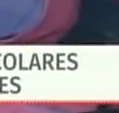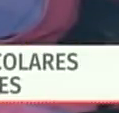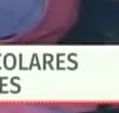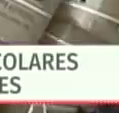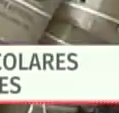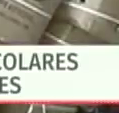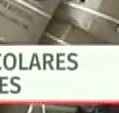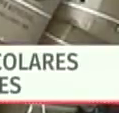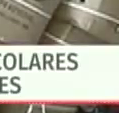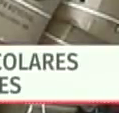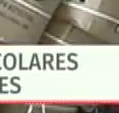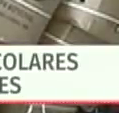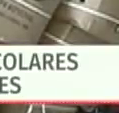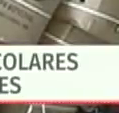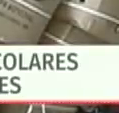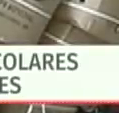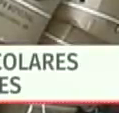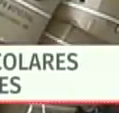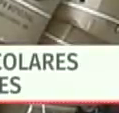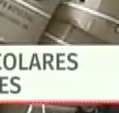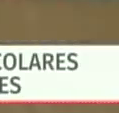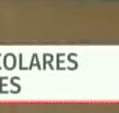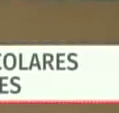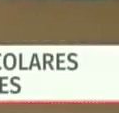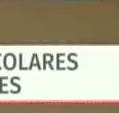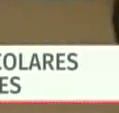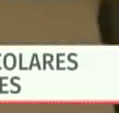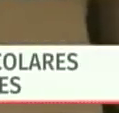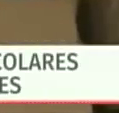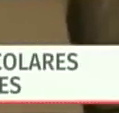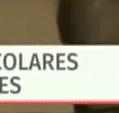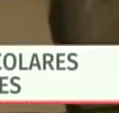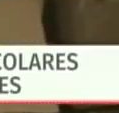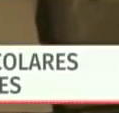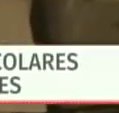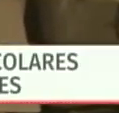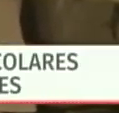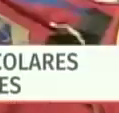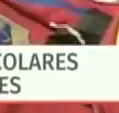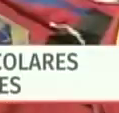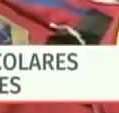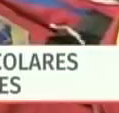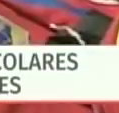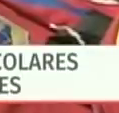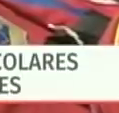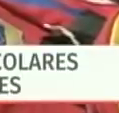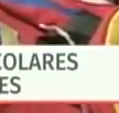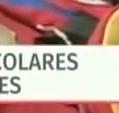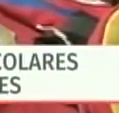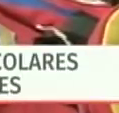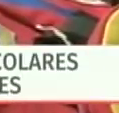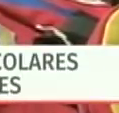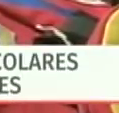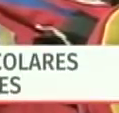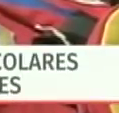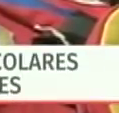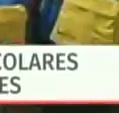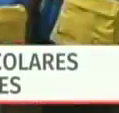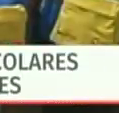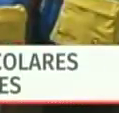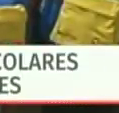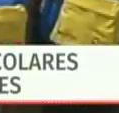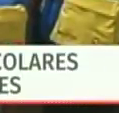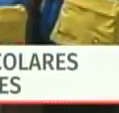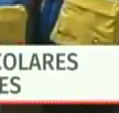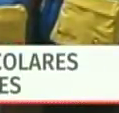vemos. Este gran inicio a clase va a ser repotenciado, presidente, con estas extraordinarias dotaciones de uniformes, de útiles escolares y